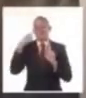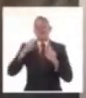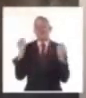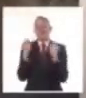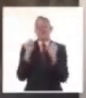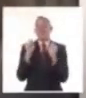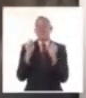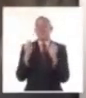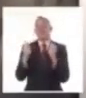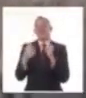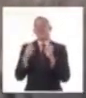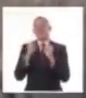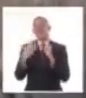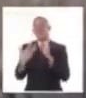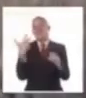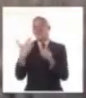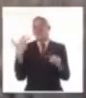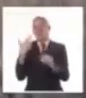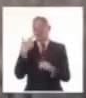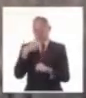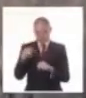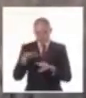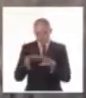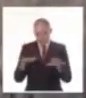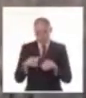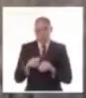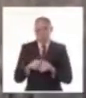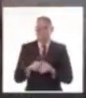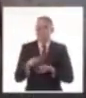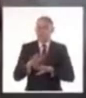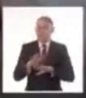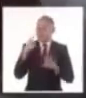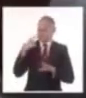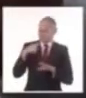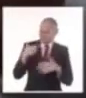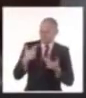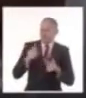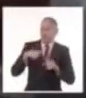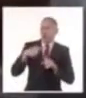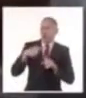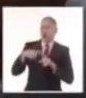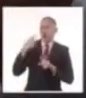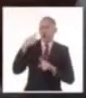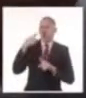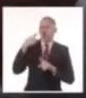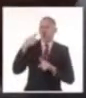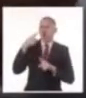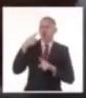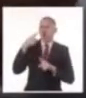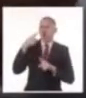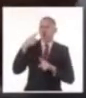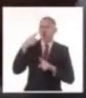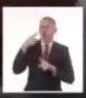de vehículos sospechosos. Y espáramelo ahí. La inspección del lugar del hecho. Es que